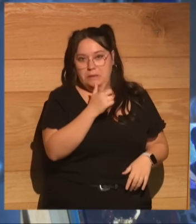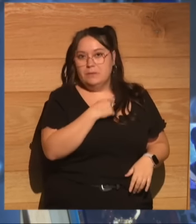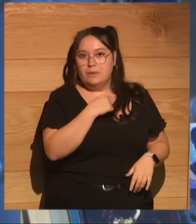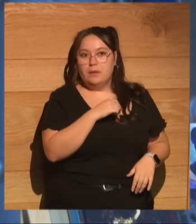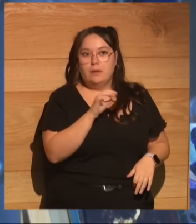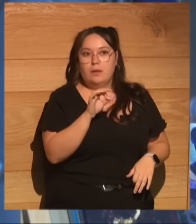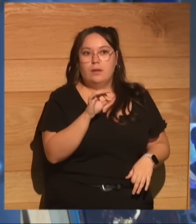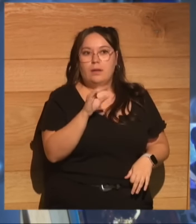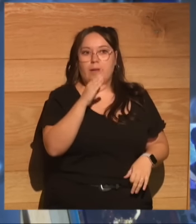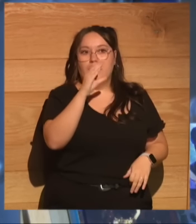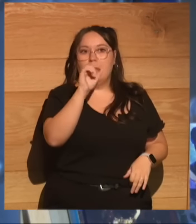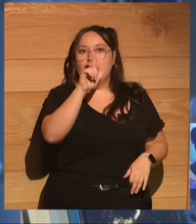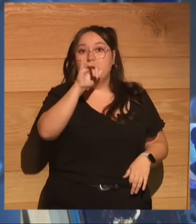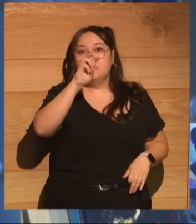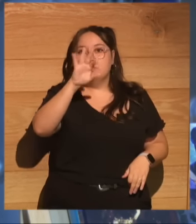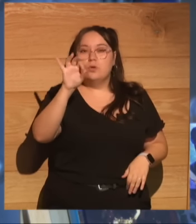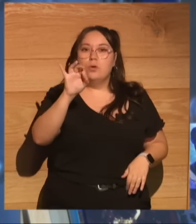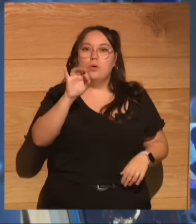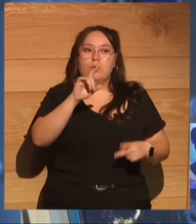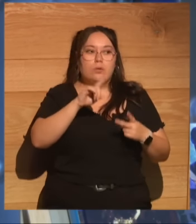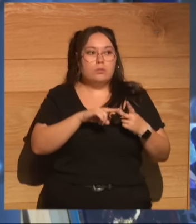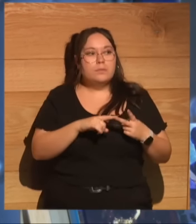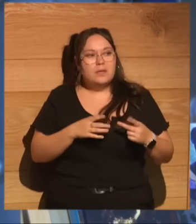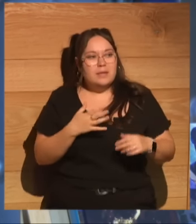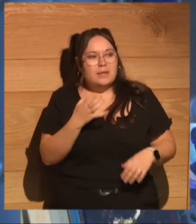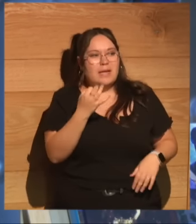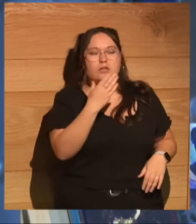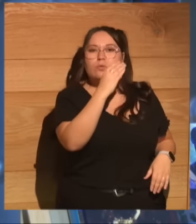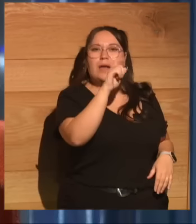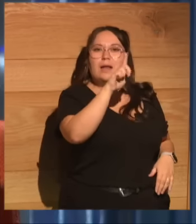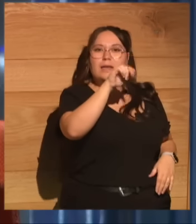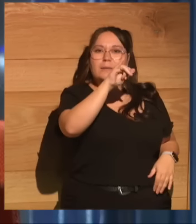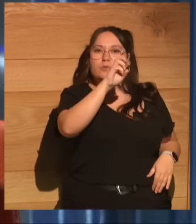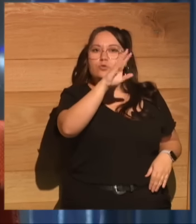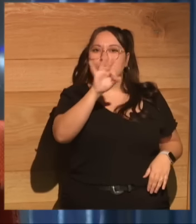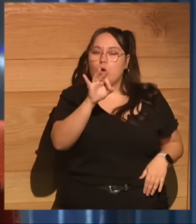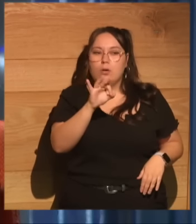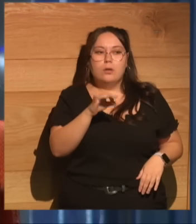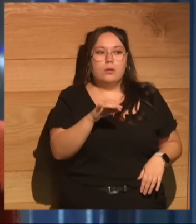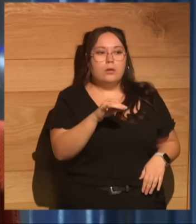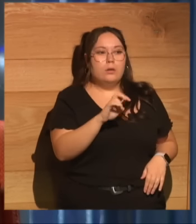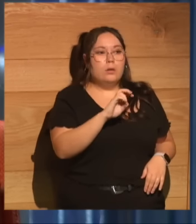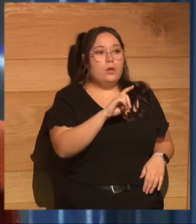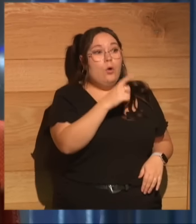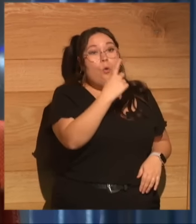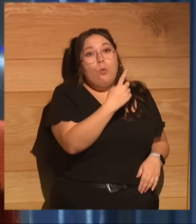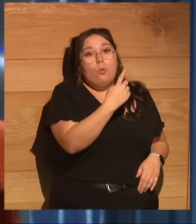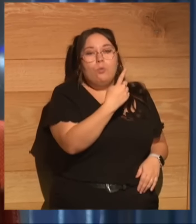divertida la del Calypso con Harry Belafonte. ¿Qué es un Calypso? Porque yo tenía ganas de... Pues uno colgando y otro lo